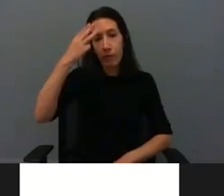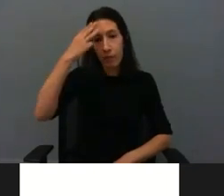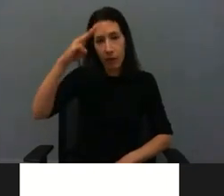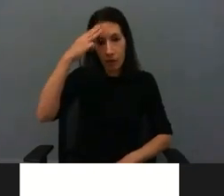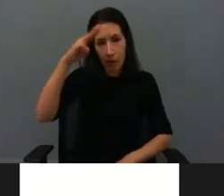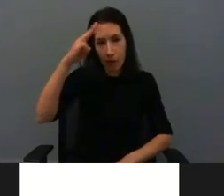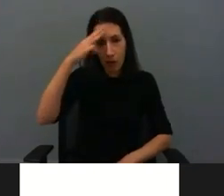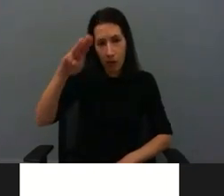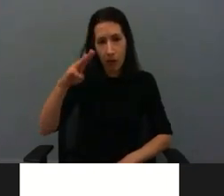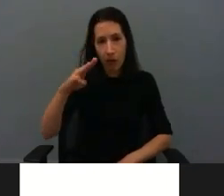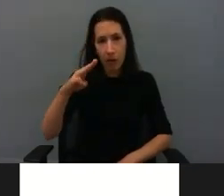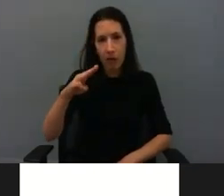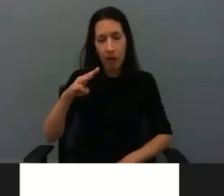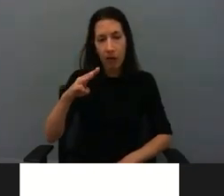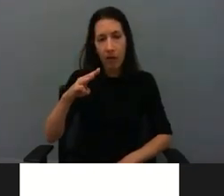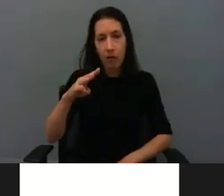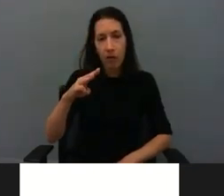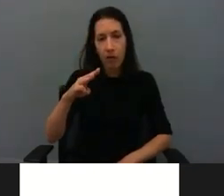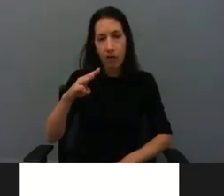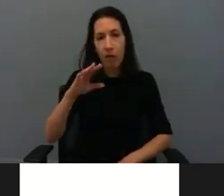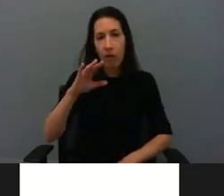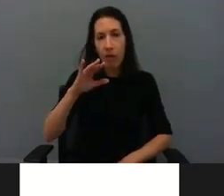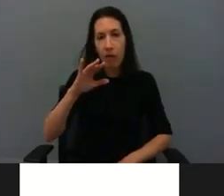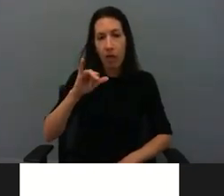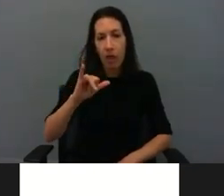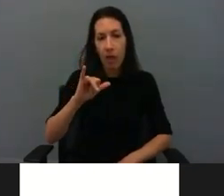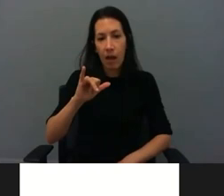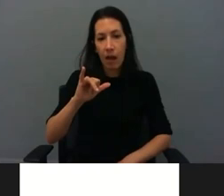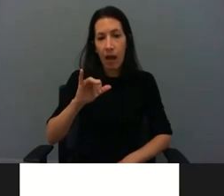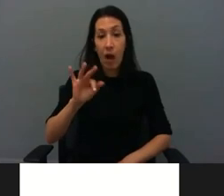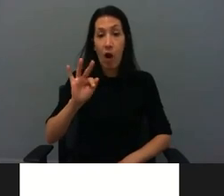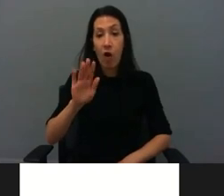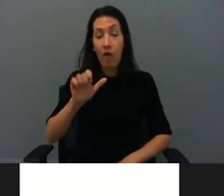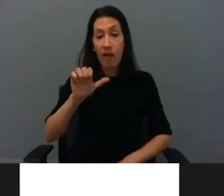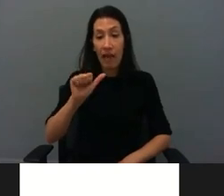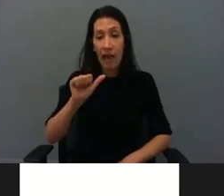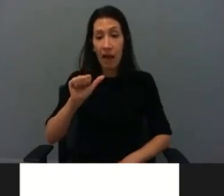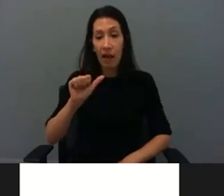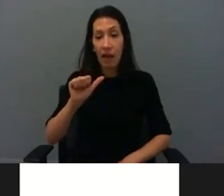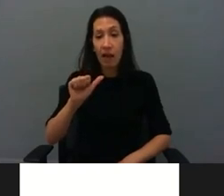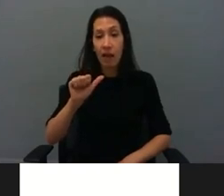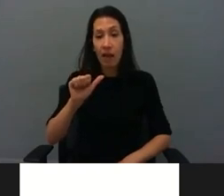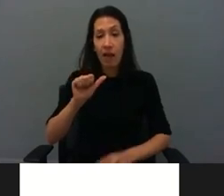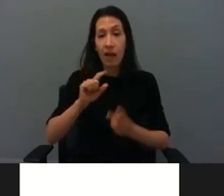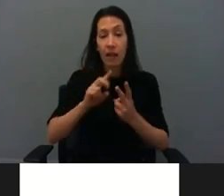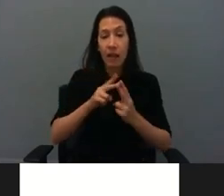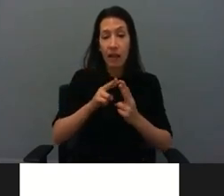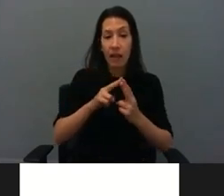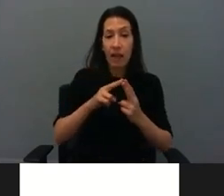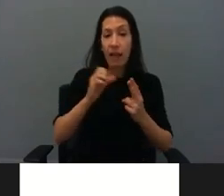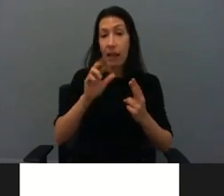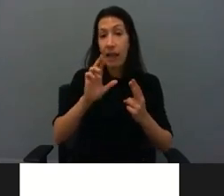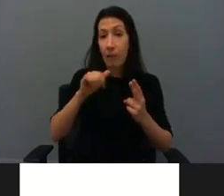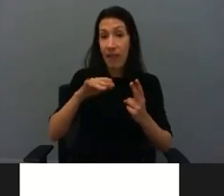y Carmencita son alemanas. Por lo tanto, tenemos a nuestra familia muy lejos de nosotros. Sin embargo, con un